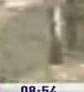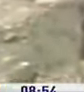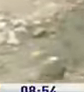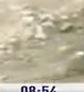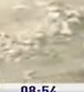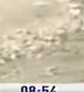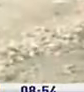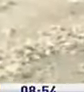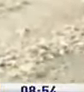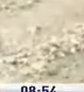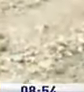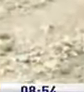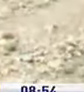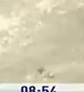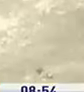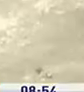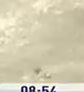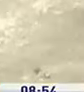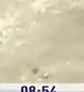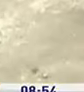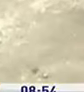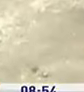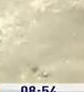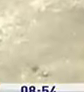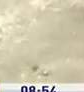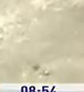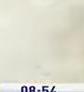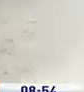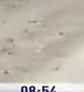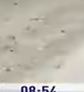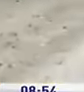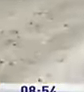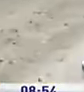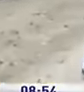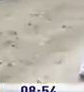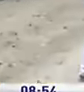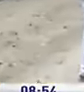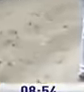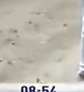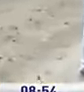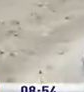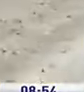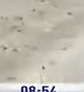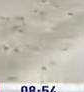al juego de la ballena azul. Y también en este primer noticiero de la comunidad, los